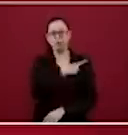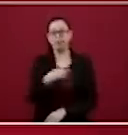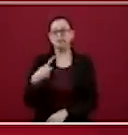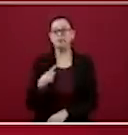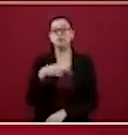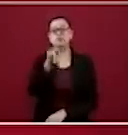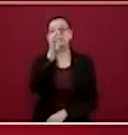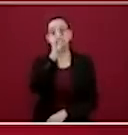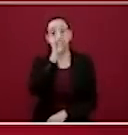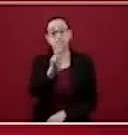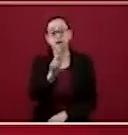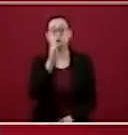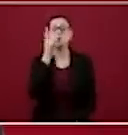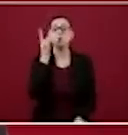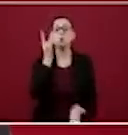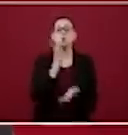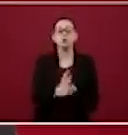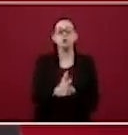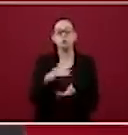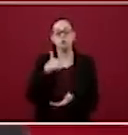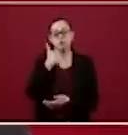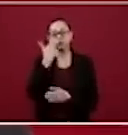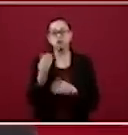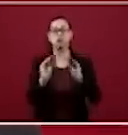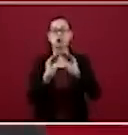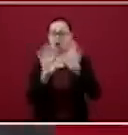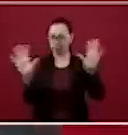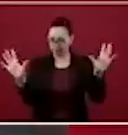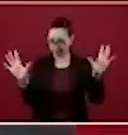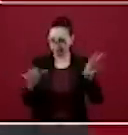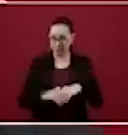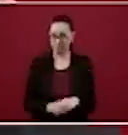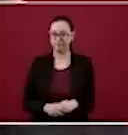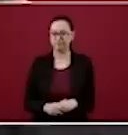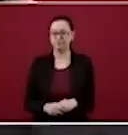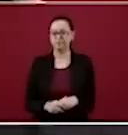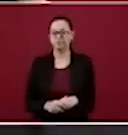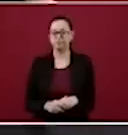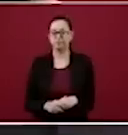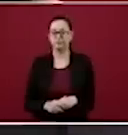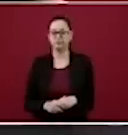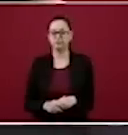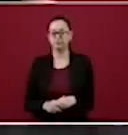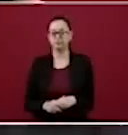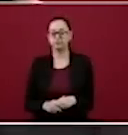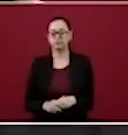Solo aclarar de que, en efecto, la